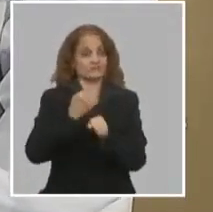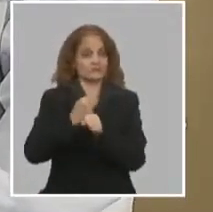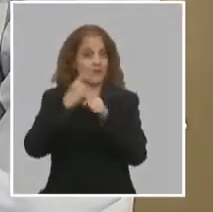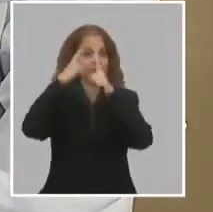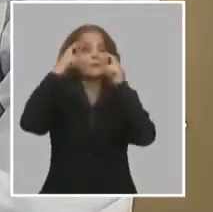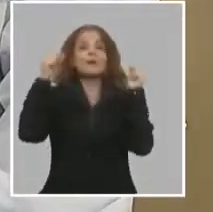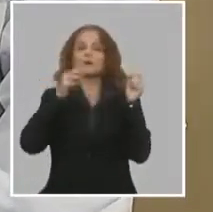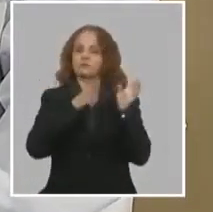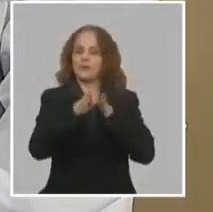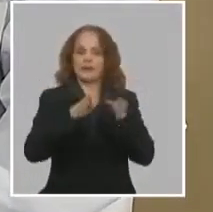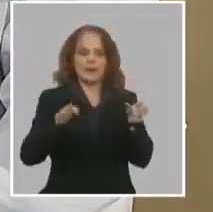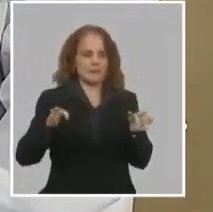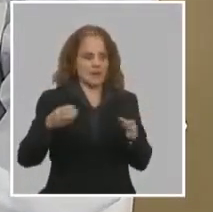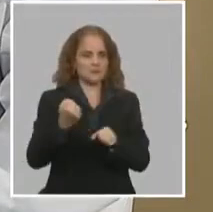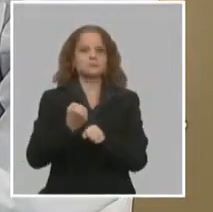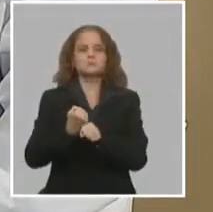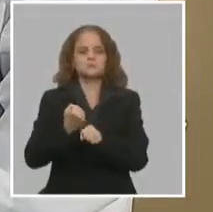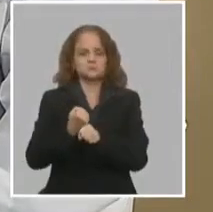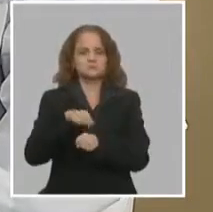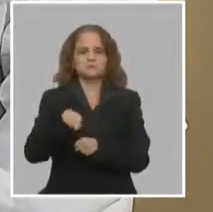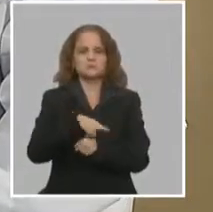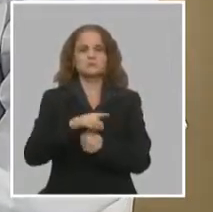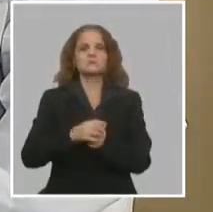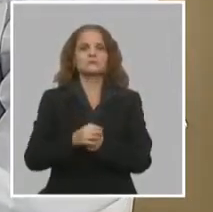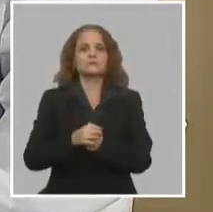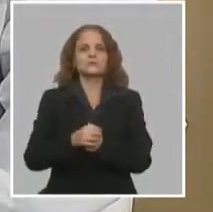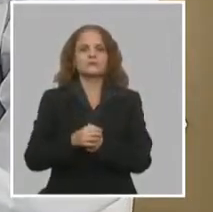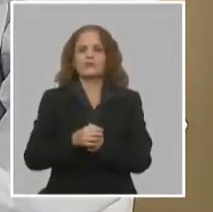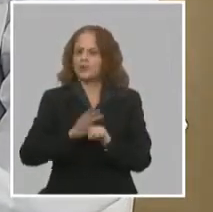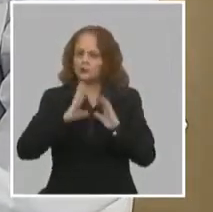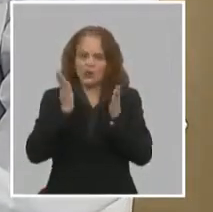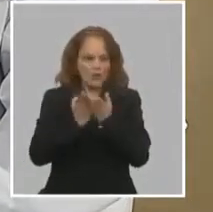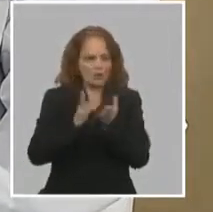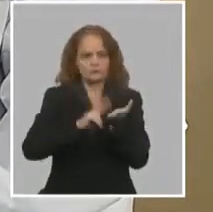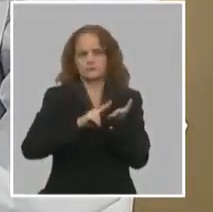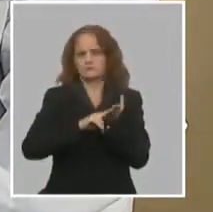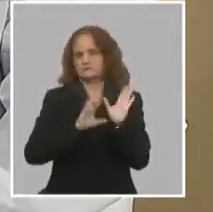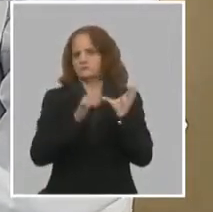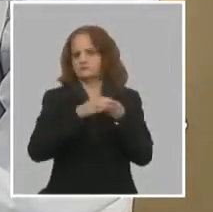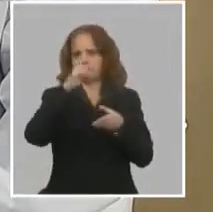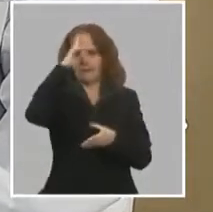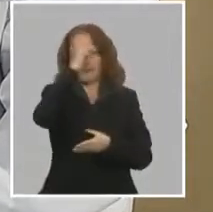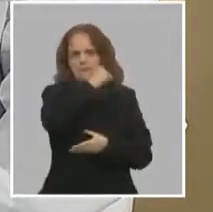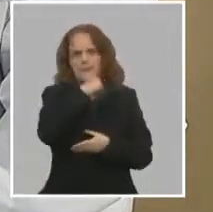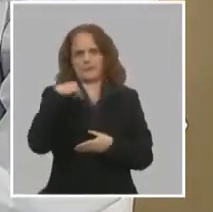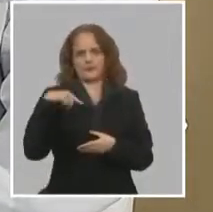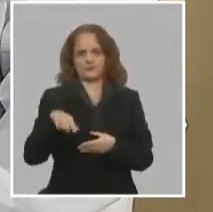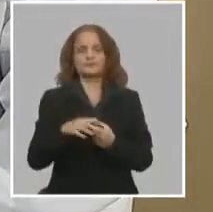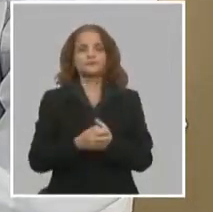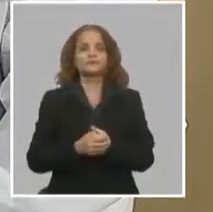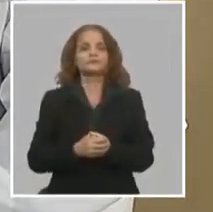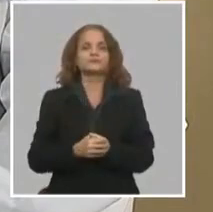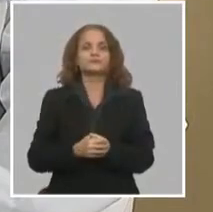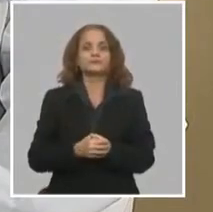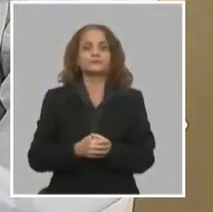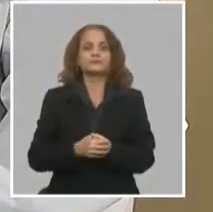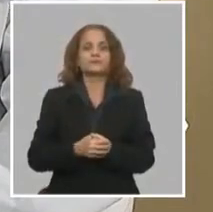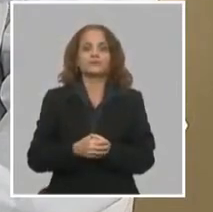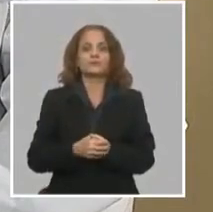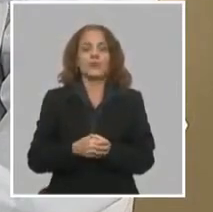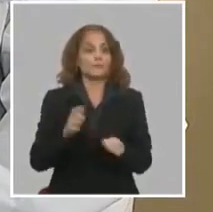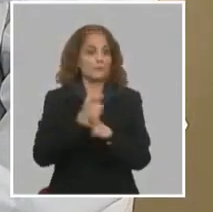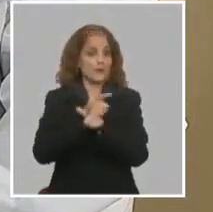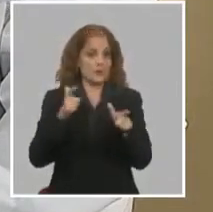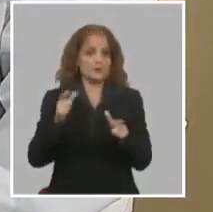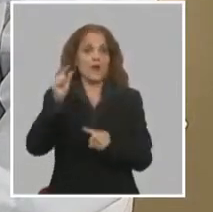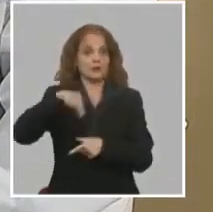y además el trabajo en como tal los intensivistas, el personal médico. Muchos de estos